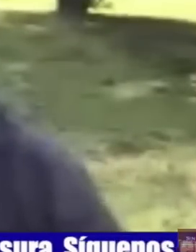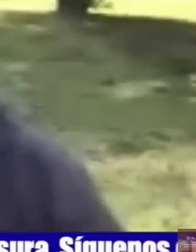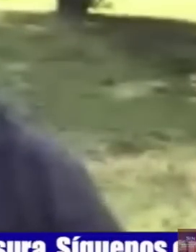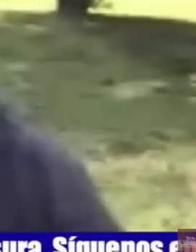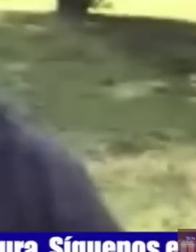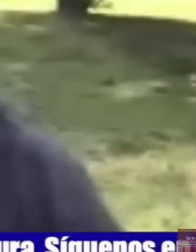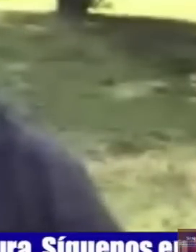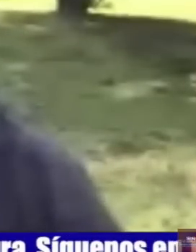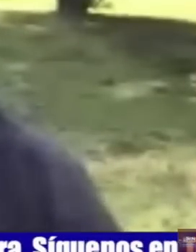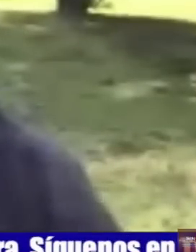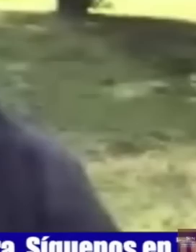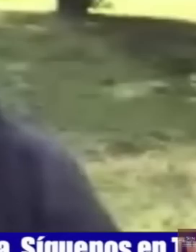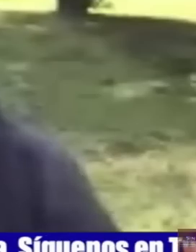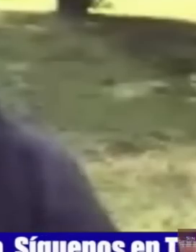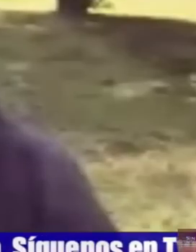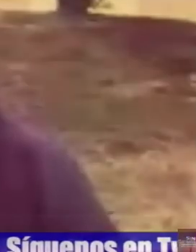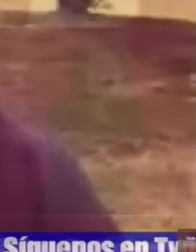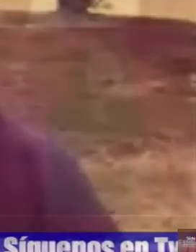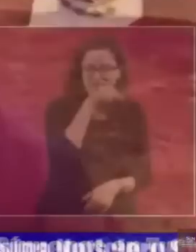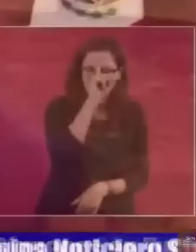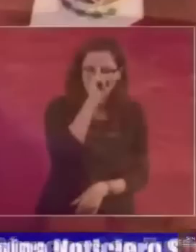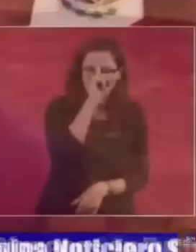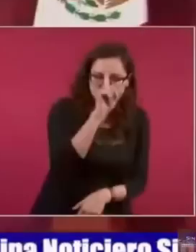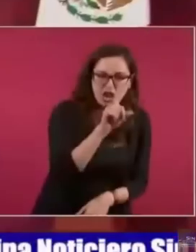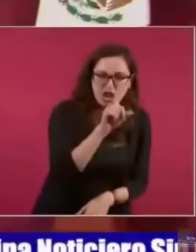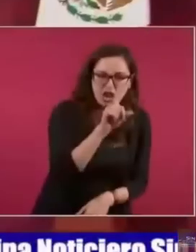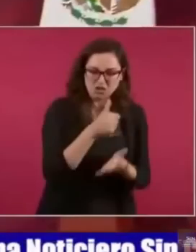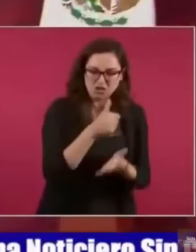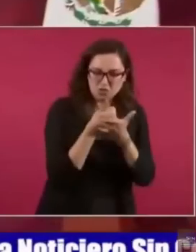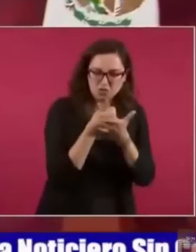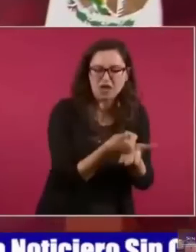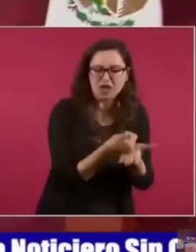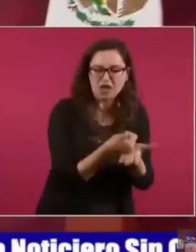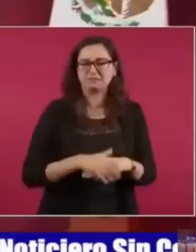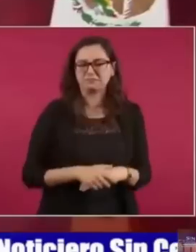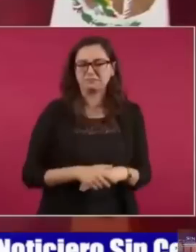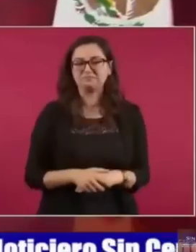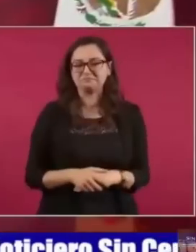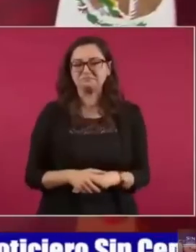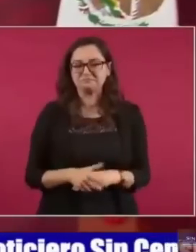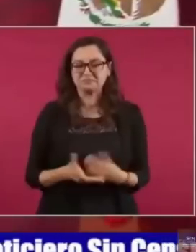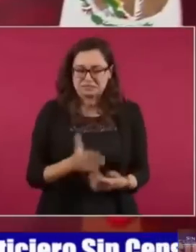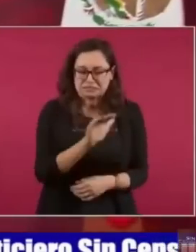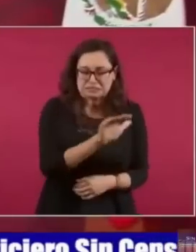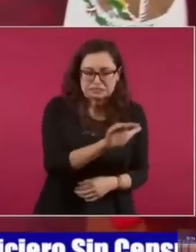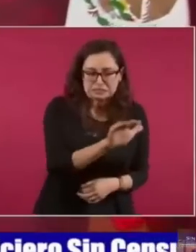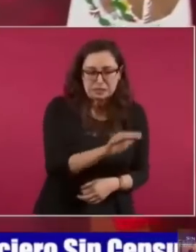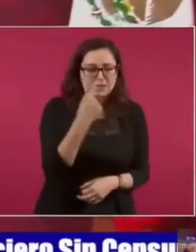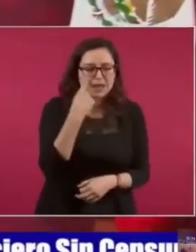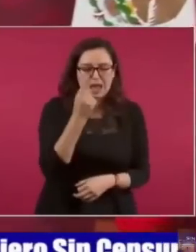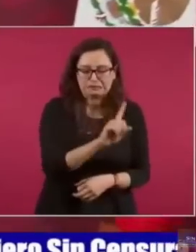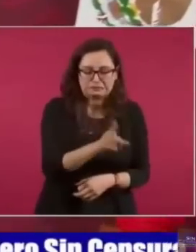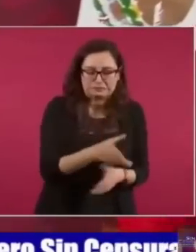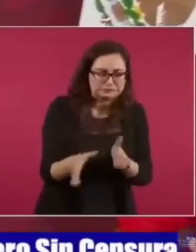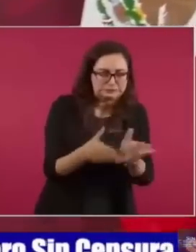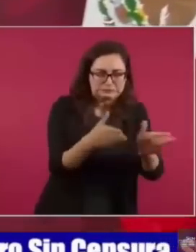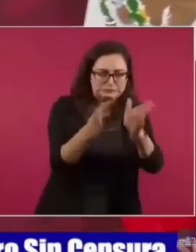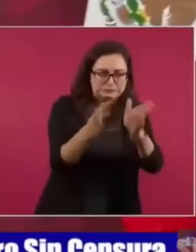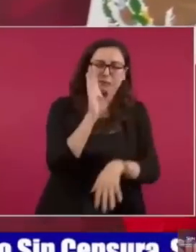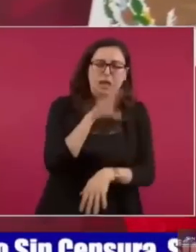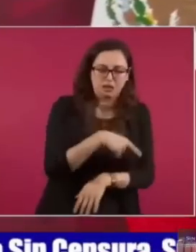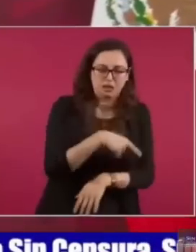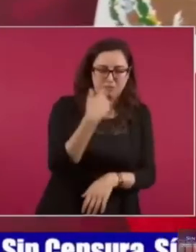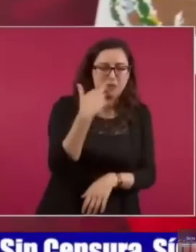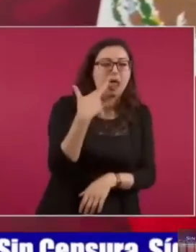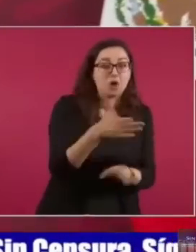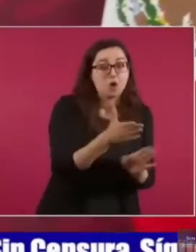al presidente López Obrador se va a topar con la grave sorpresa de que el derrumbe lo tienen